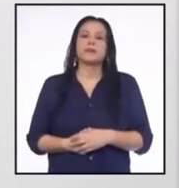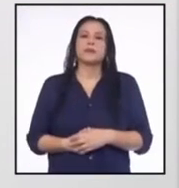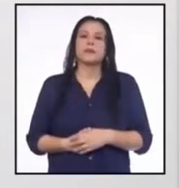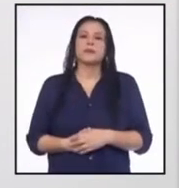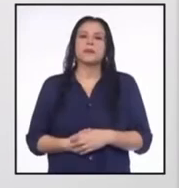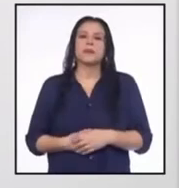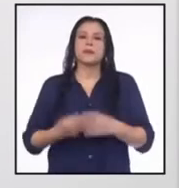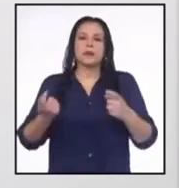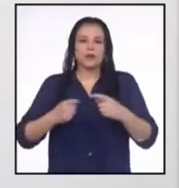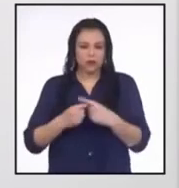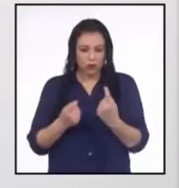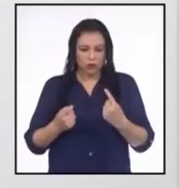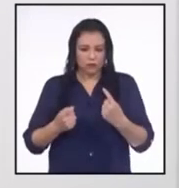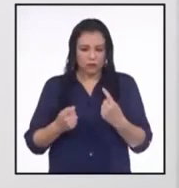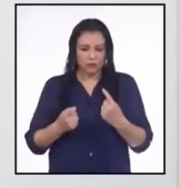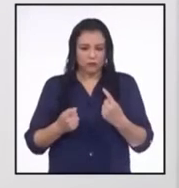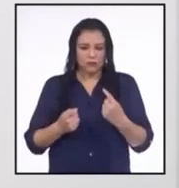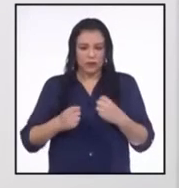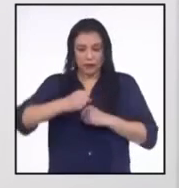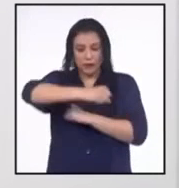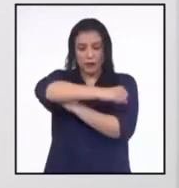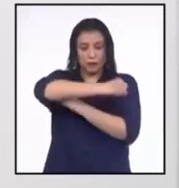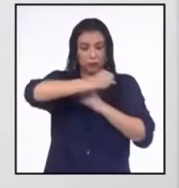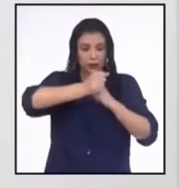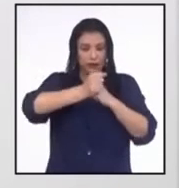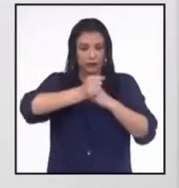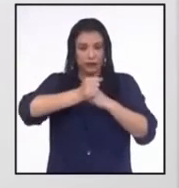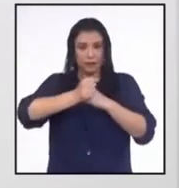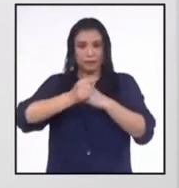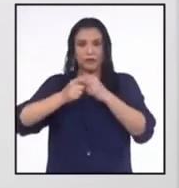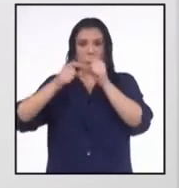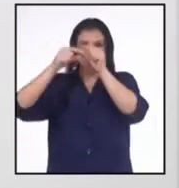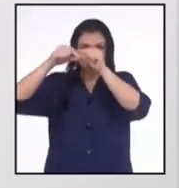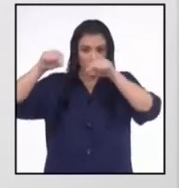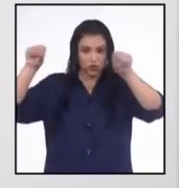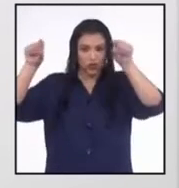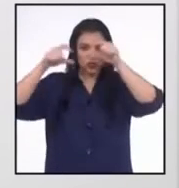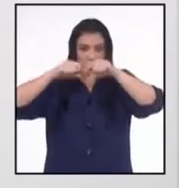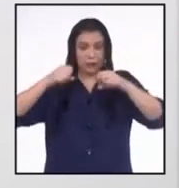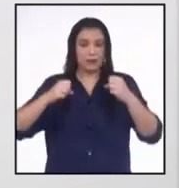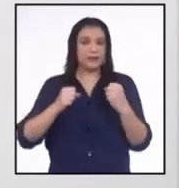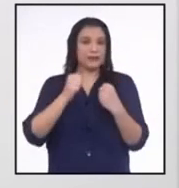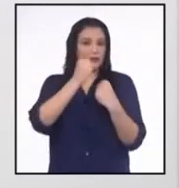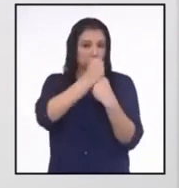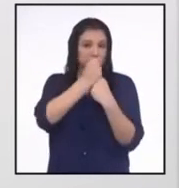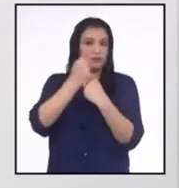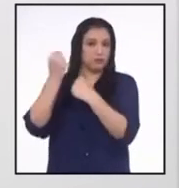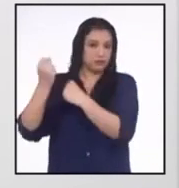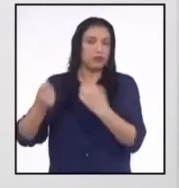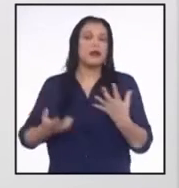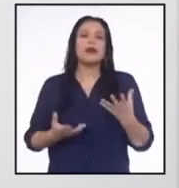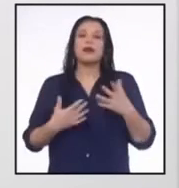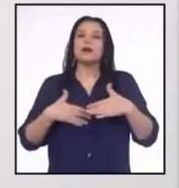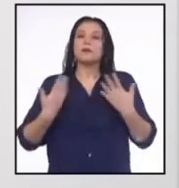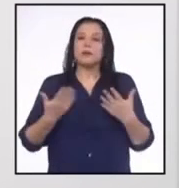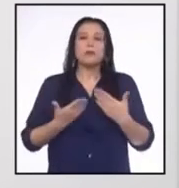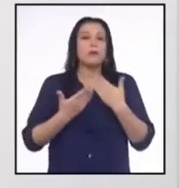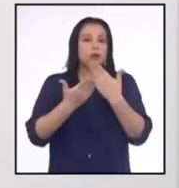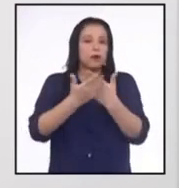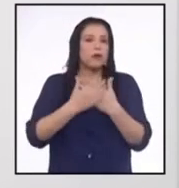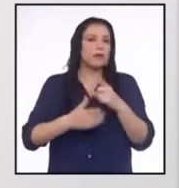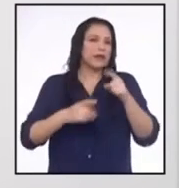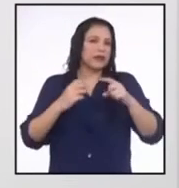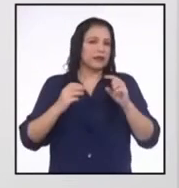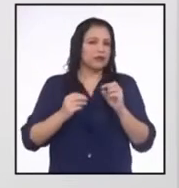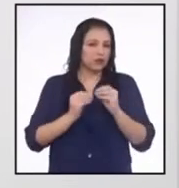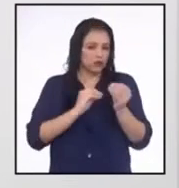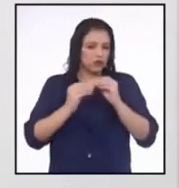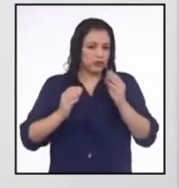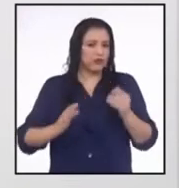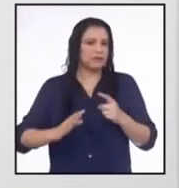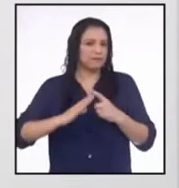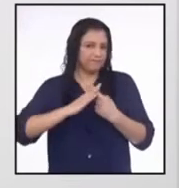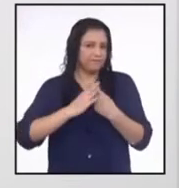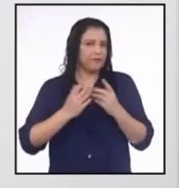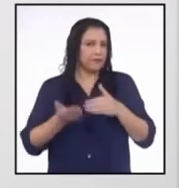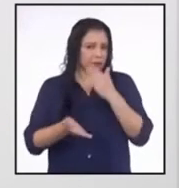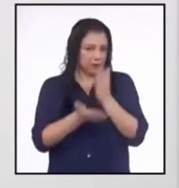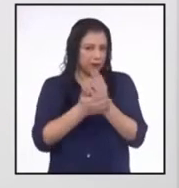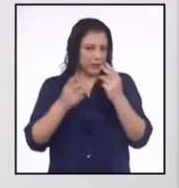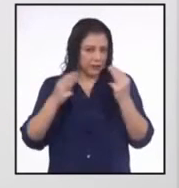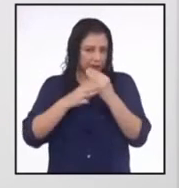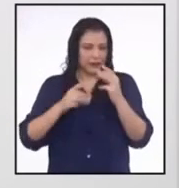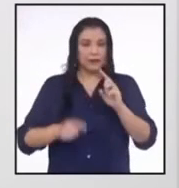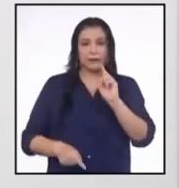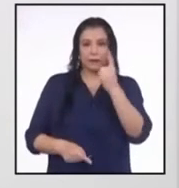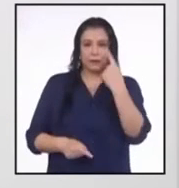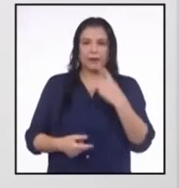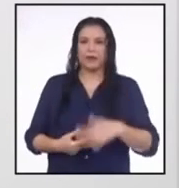los cables que sirven para sujetar el puente. Para resolver el problema, les propongo seguir los siguientes pasos.